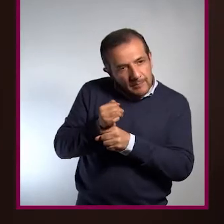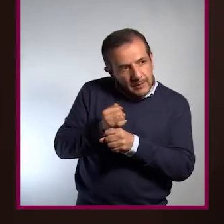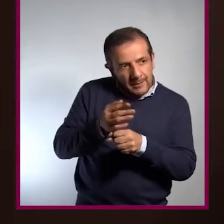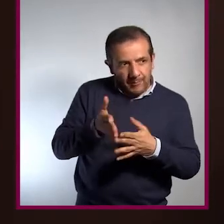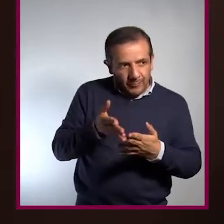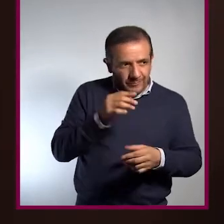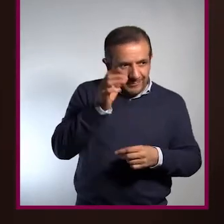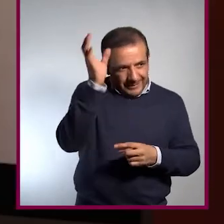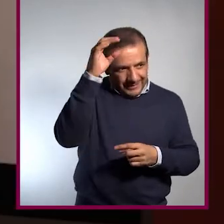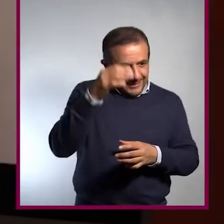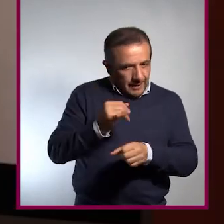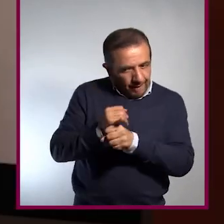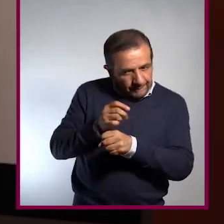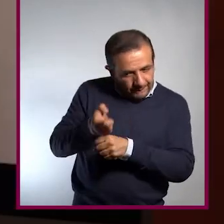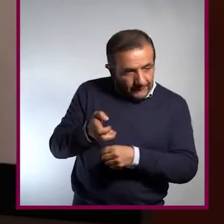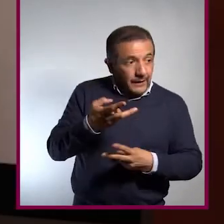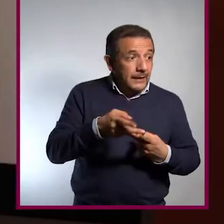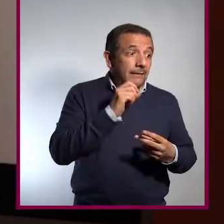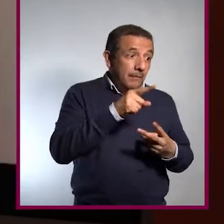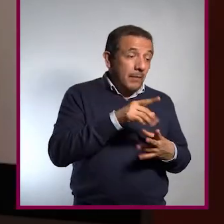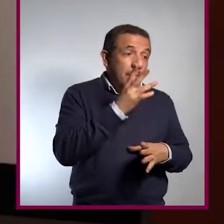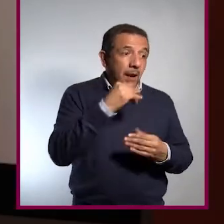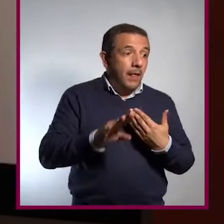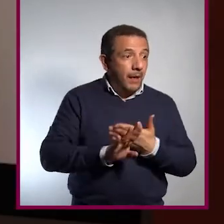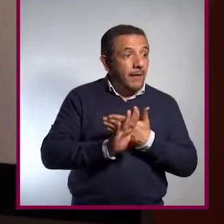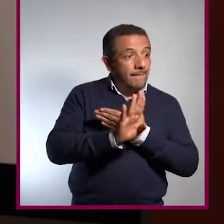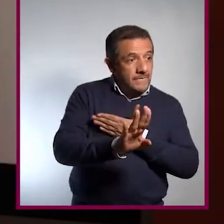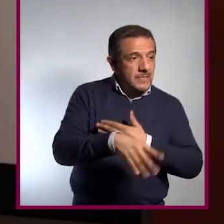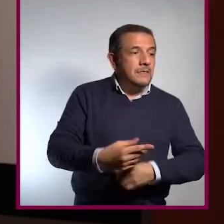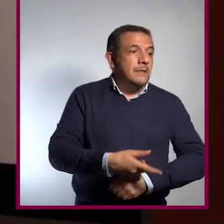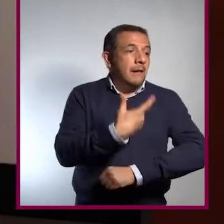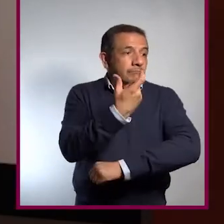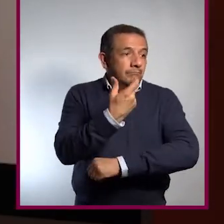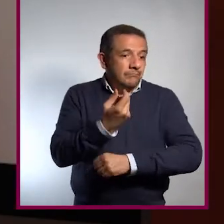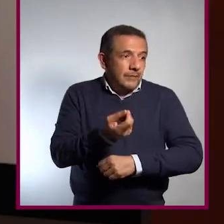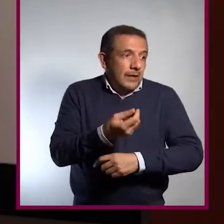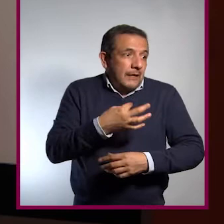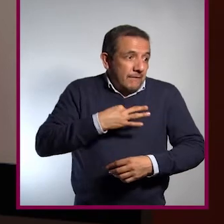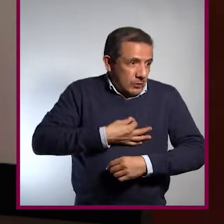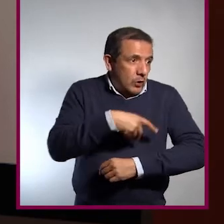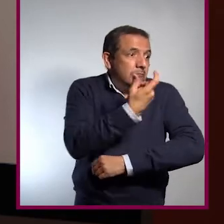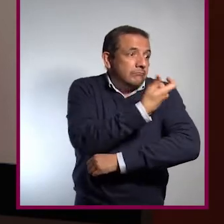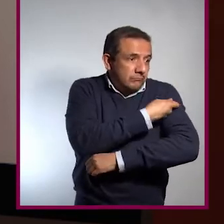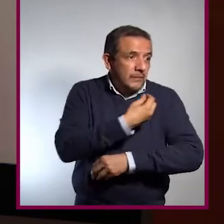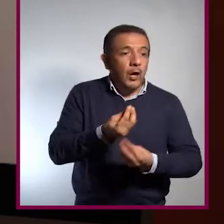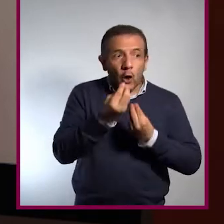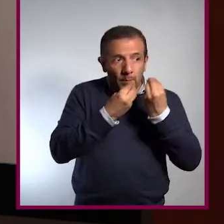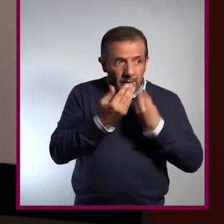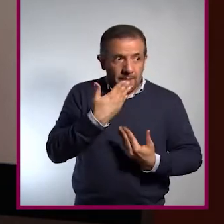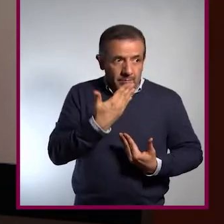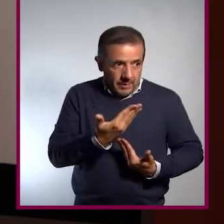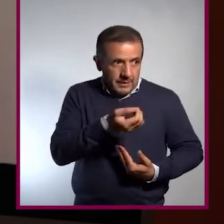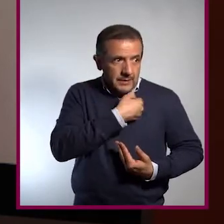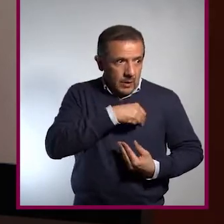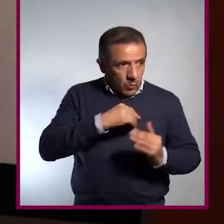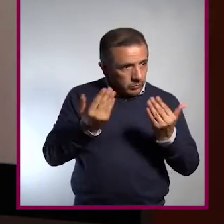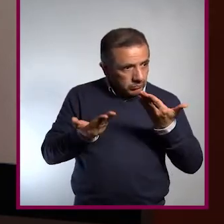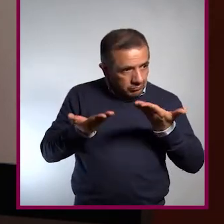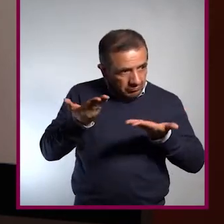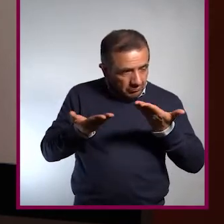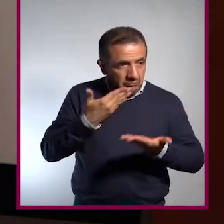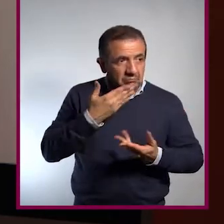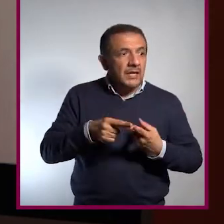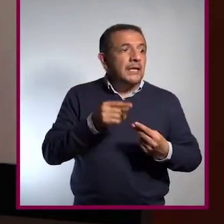científica. También para conocer y realizar medidas preventivas como vacunas, buenos hábitos alimenticios,